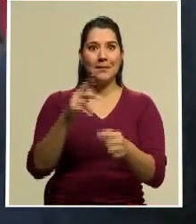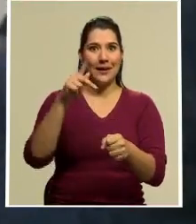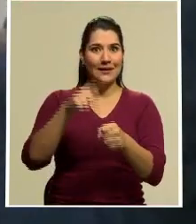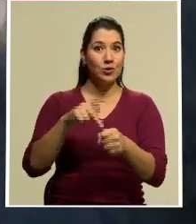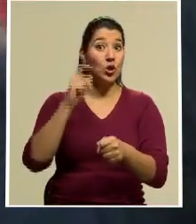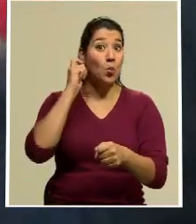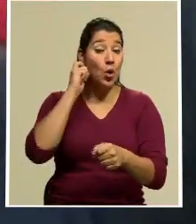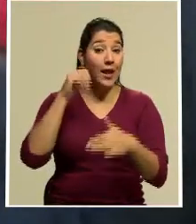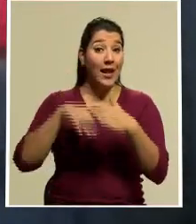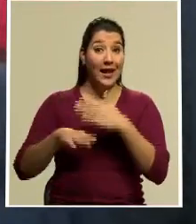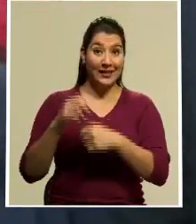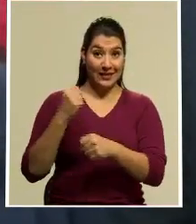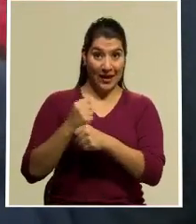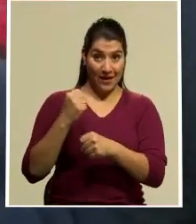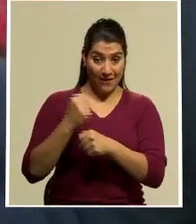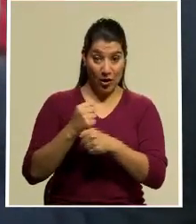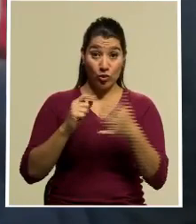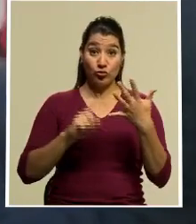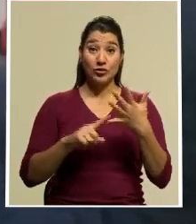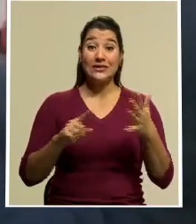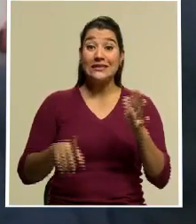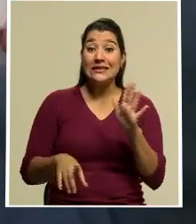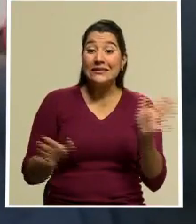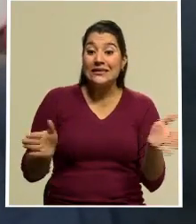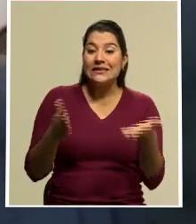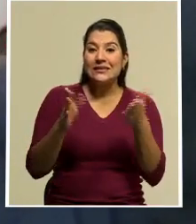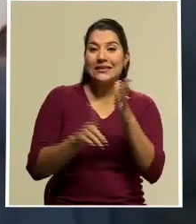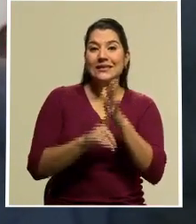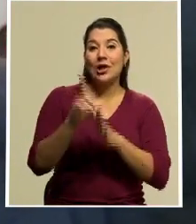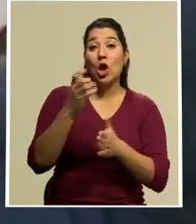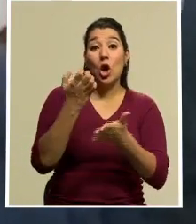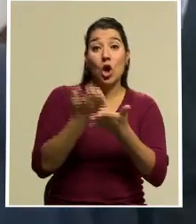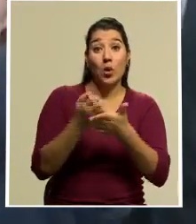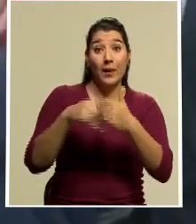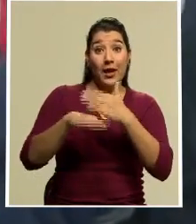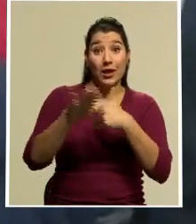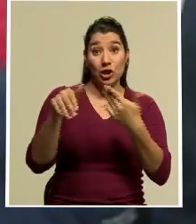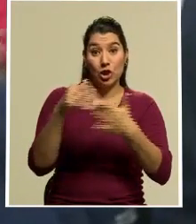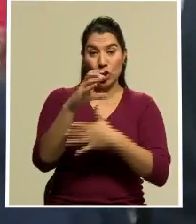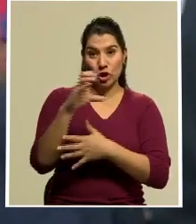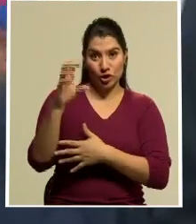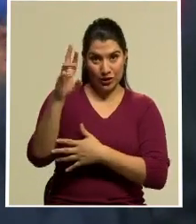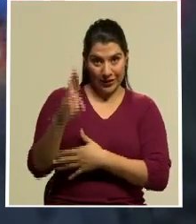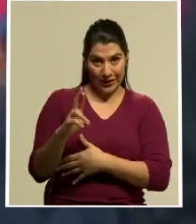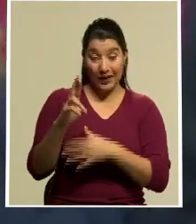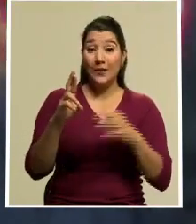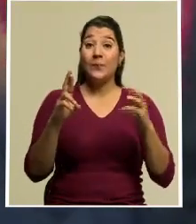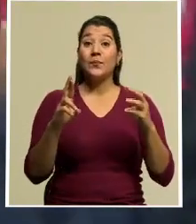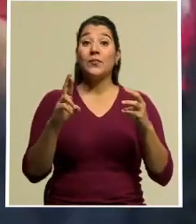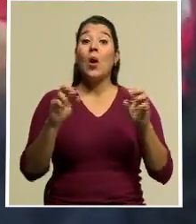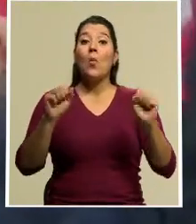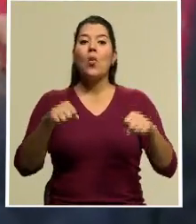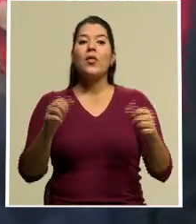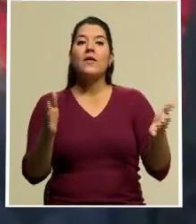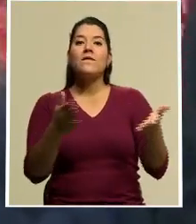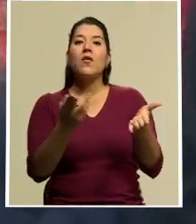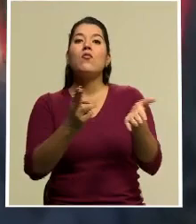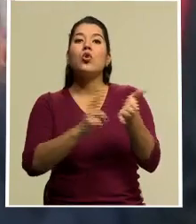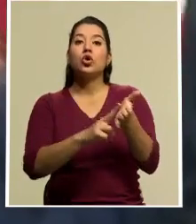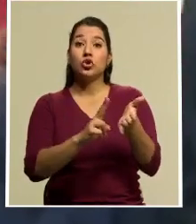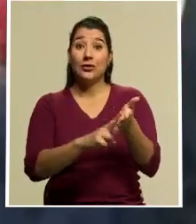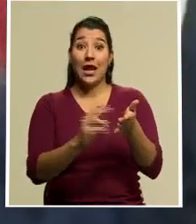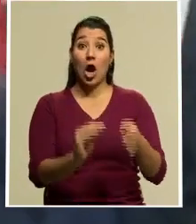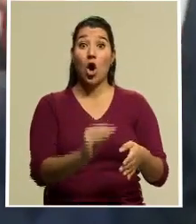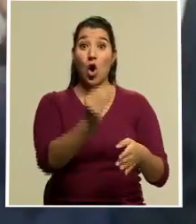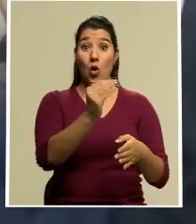mercado laboral, impulsar el desarrollo económico en todo el territorio nacional, fomentar la contratación de jóvenes entre